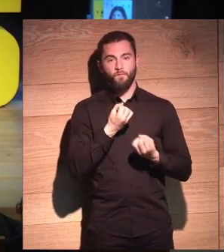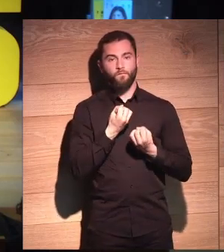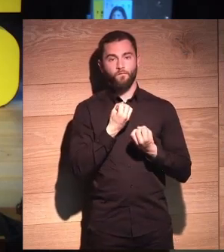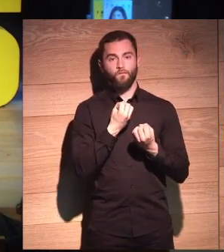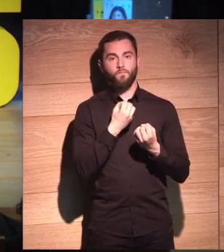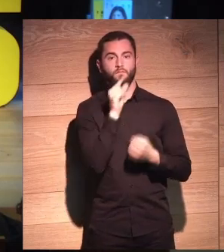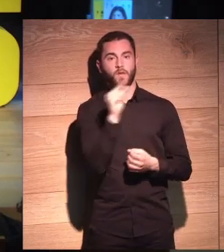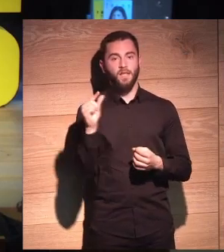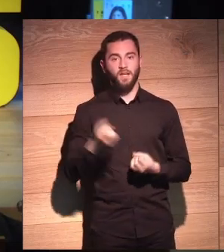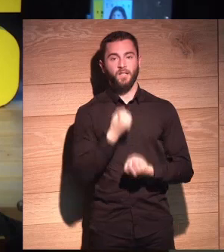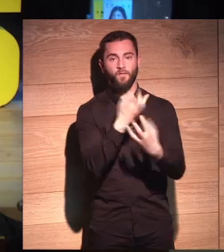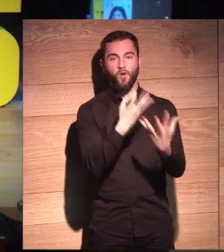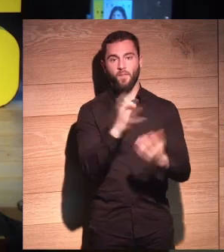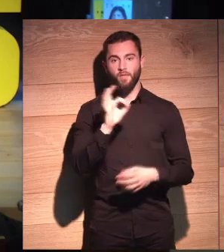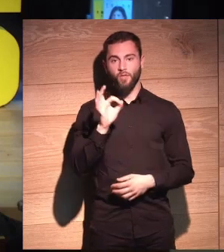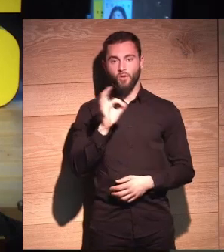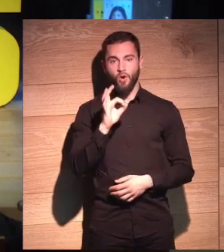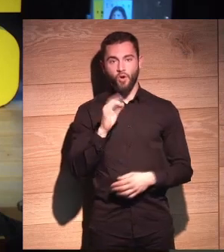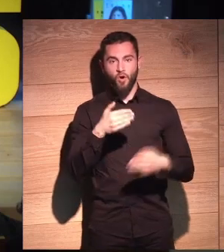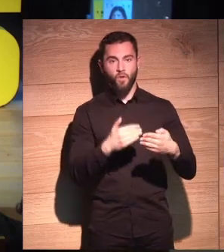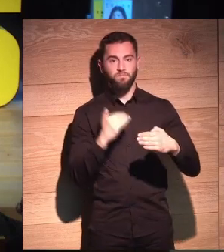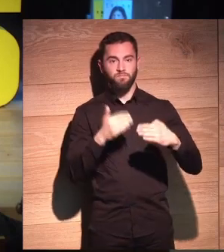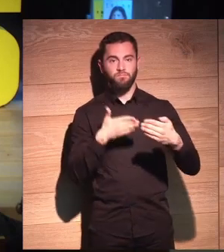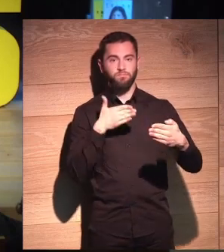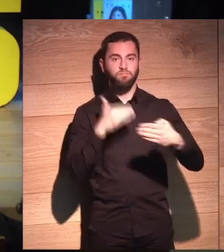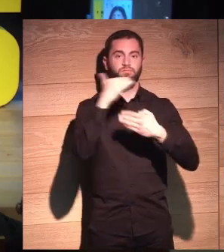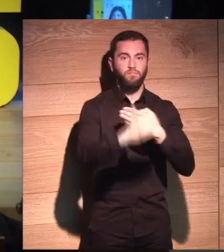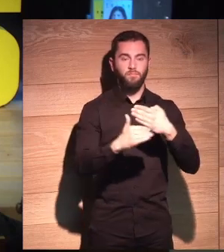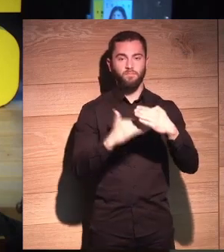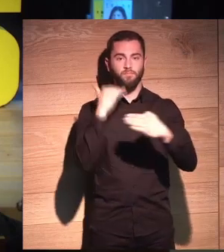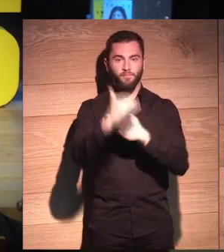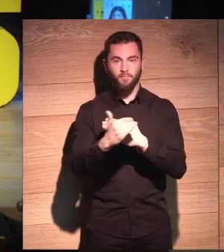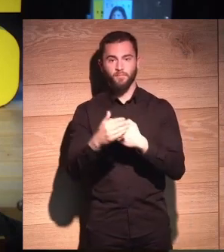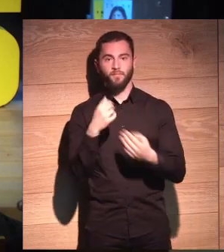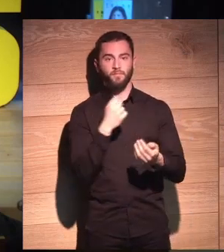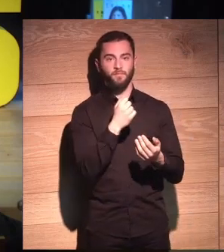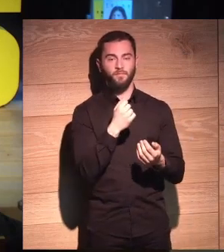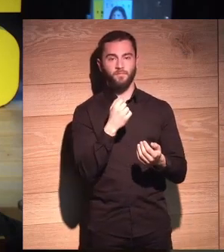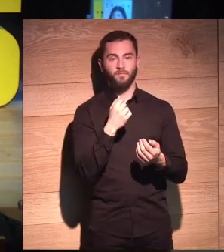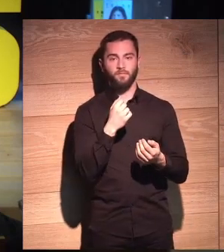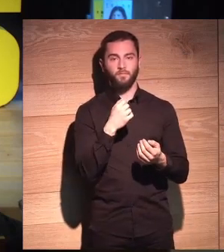sobre letras, pero sobre todo para evitar obstáculos, para mejorar, facilitar la